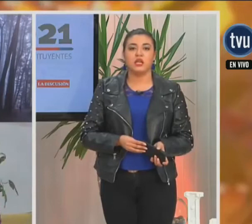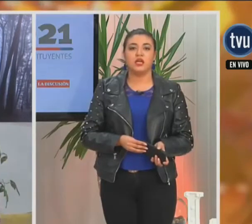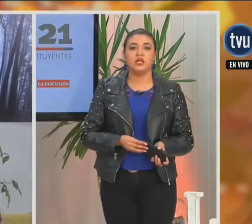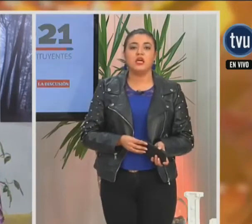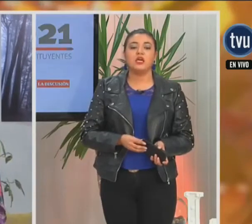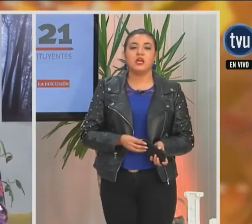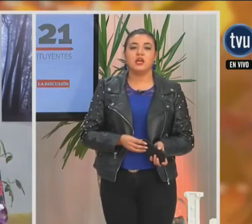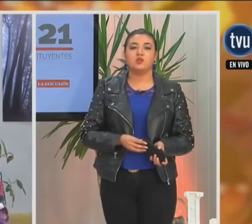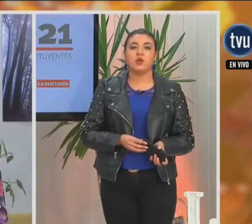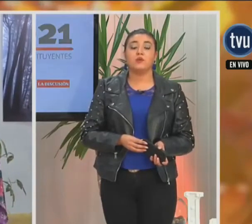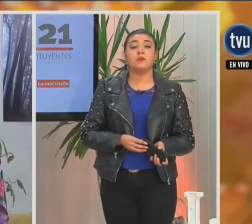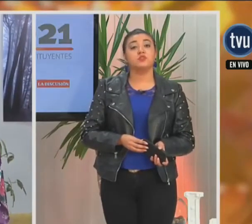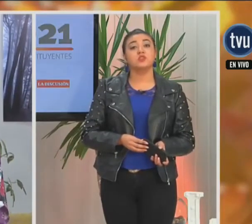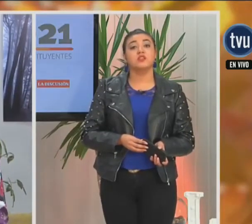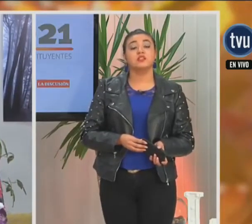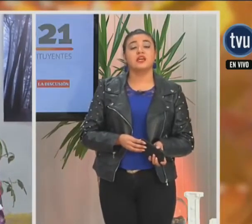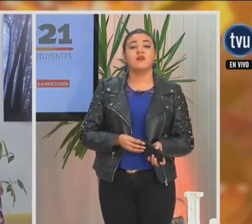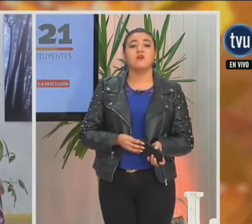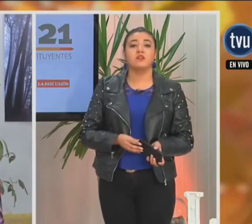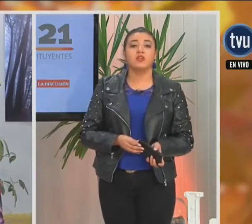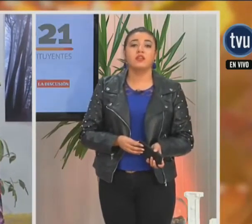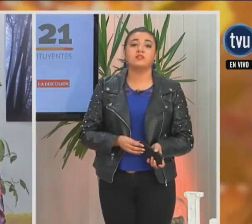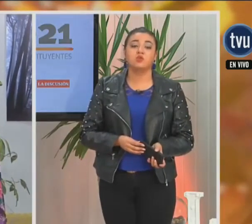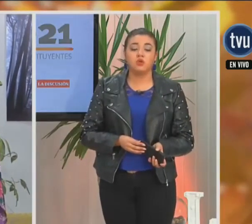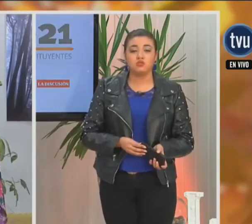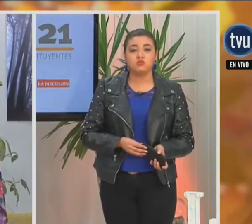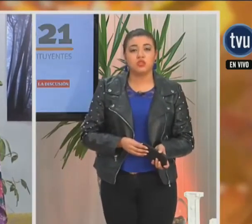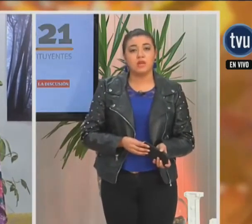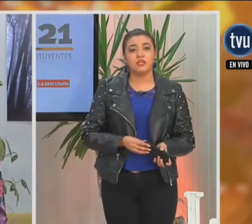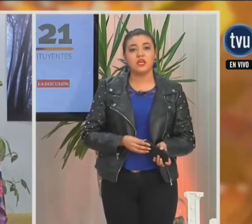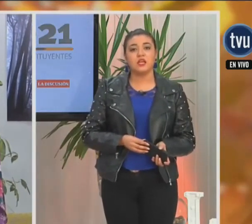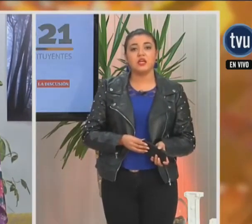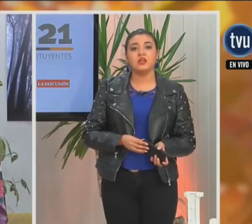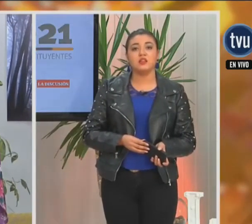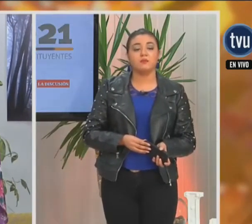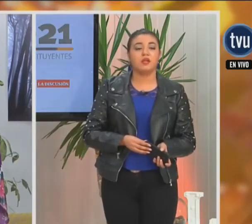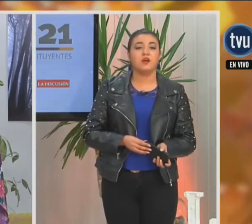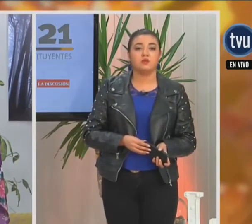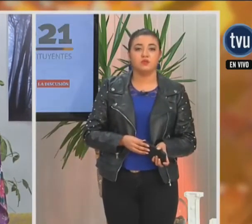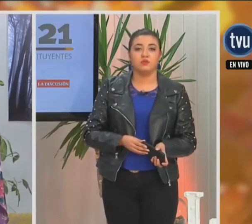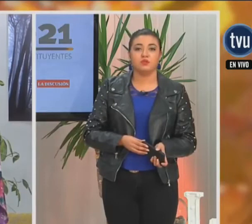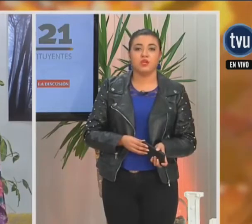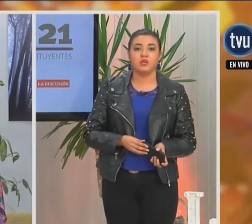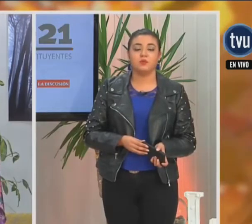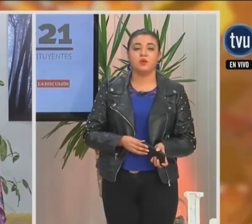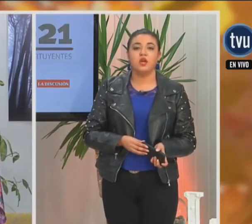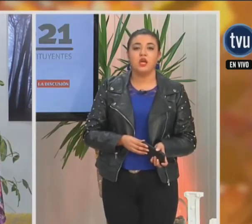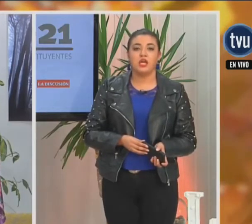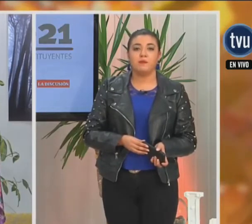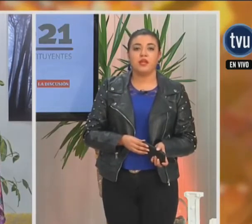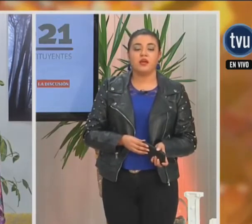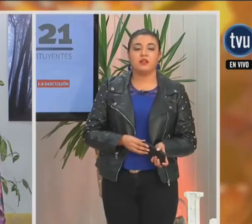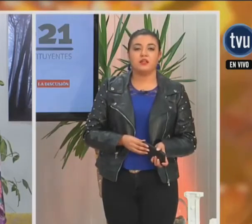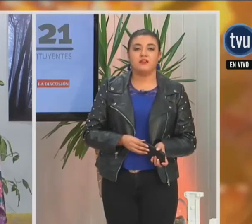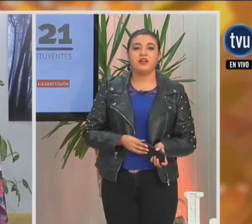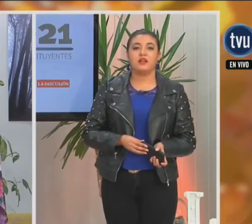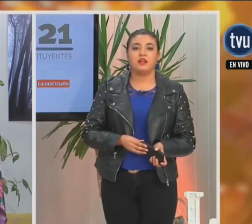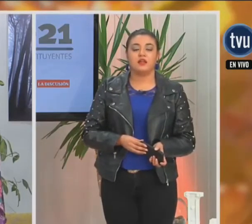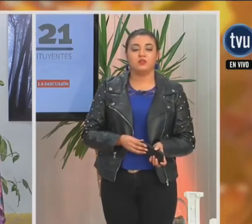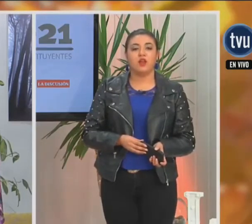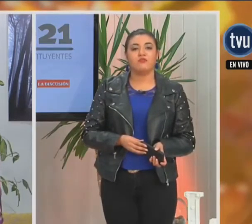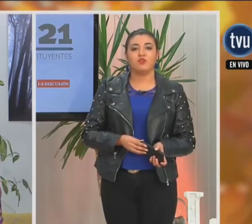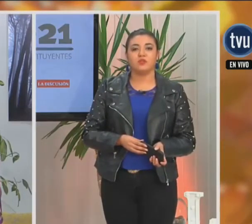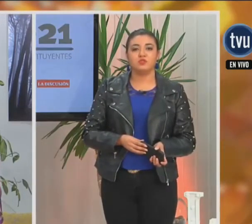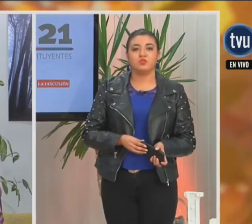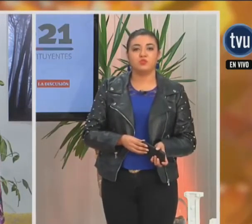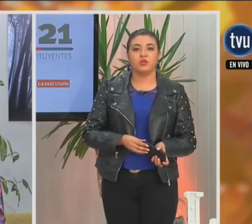estar ahí con una programación desde el sábado, desde las 8 de la mañana, ahí desplegado todo nuestro equipo para llevar toda